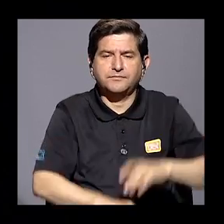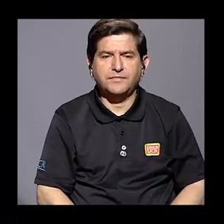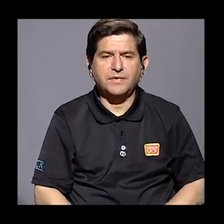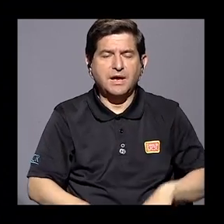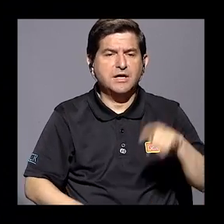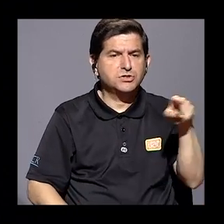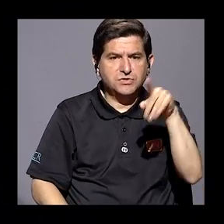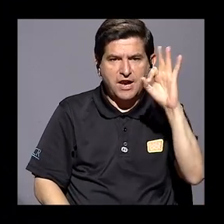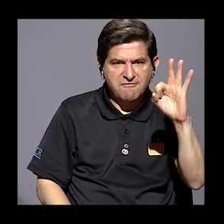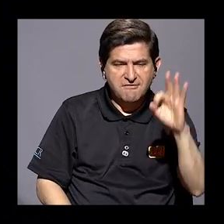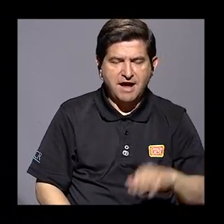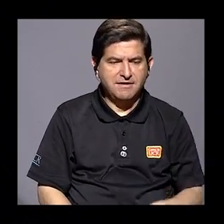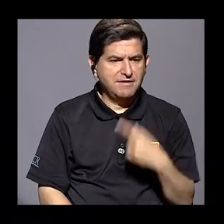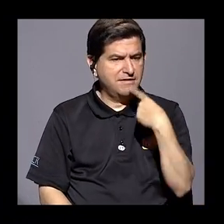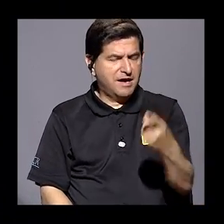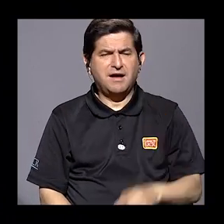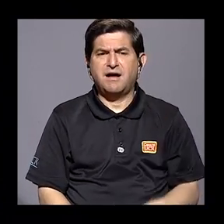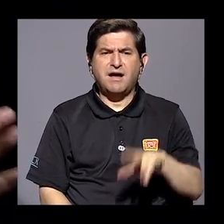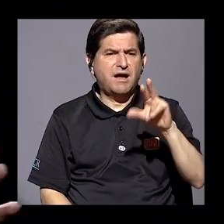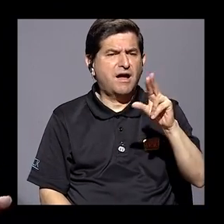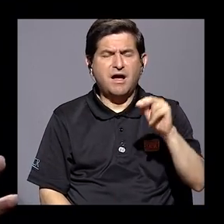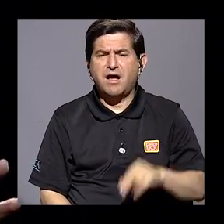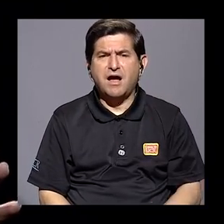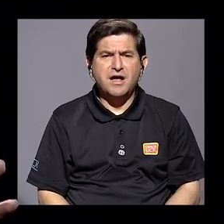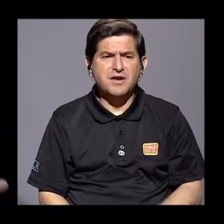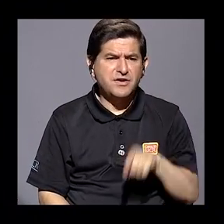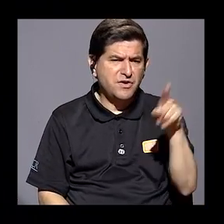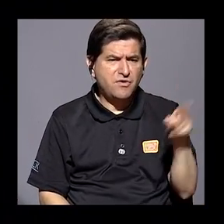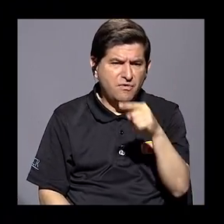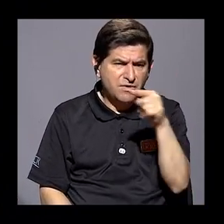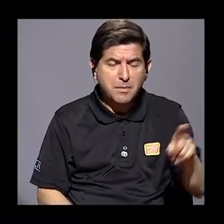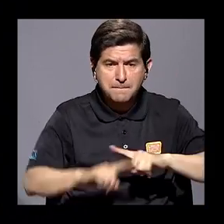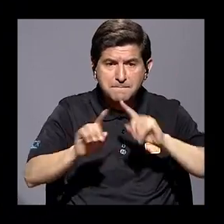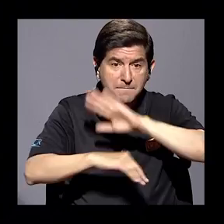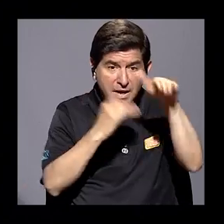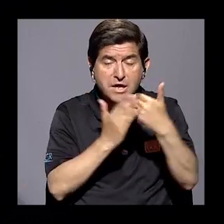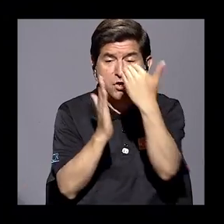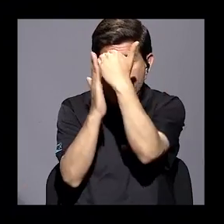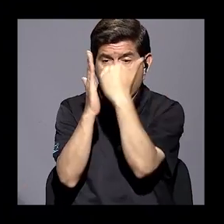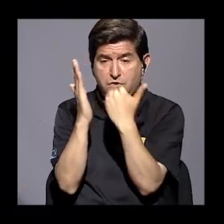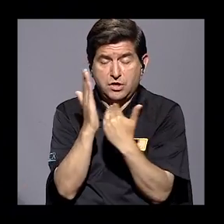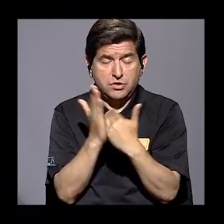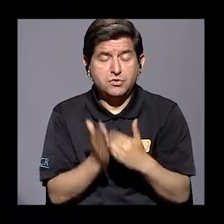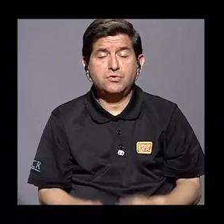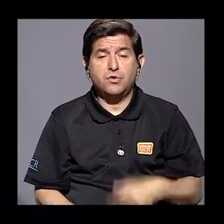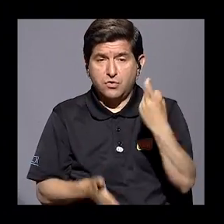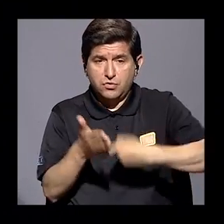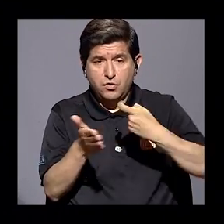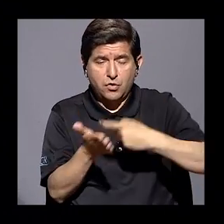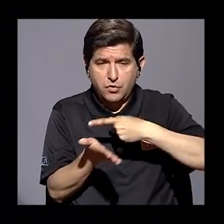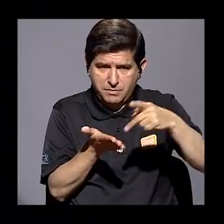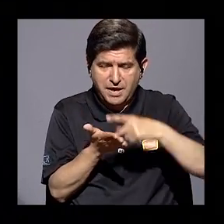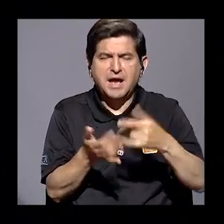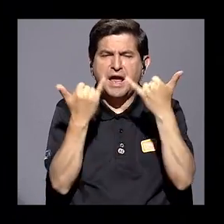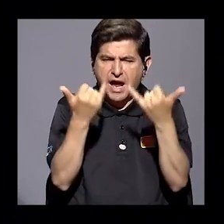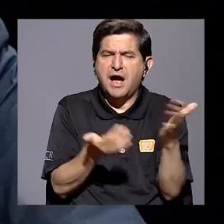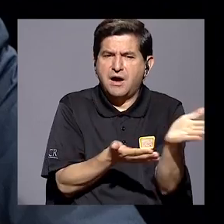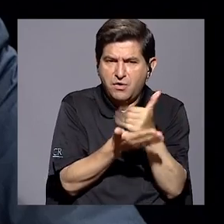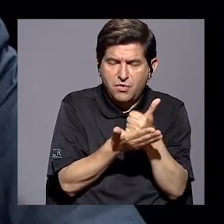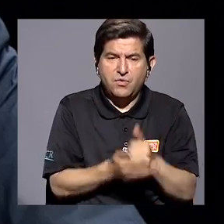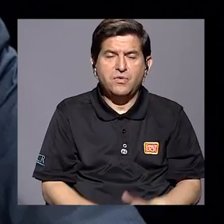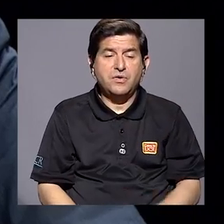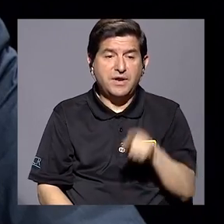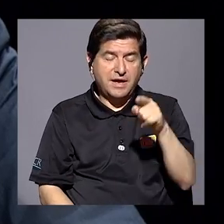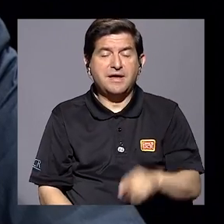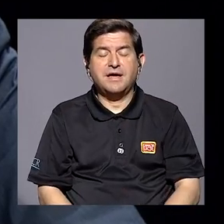momento que en las zonas francas se les dijera miren no le vamos a levantar la zona franca pero de toda la lista de impuestos que no paga vale un poquito de esta que